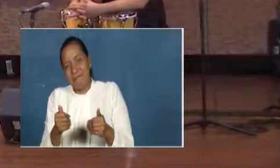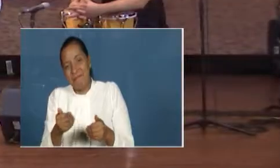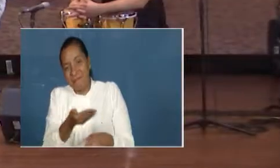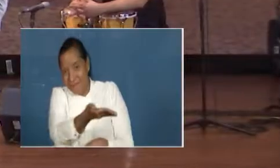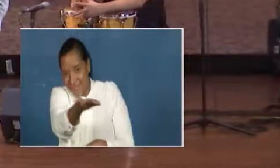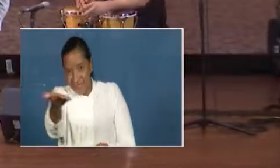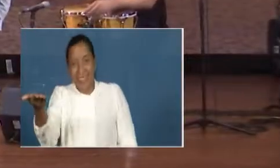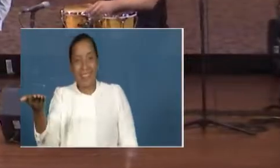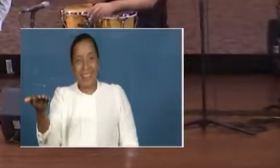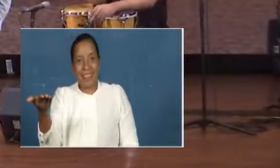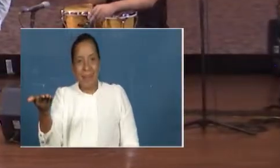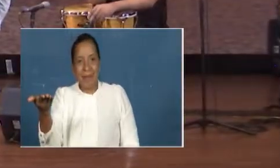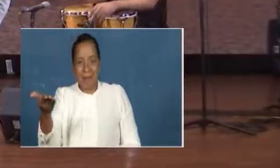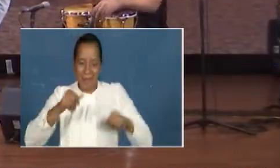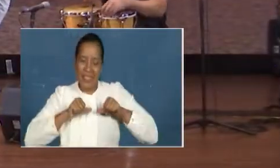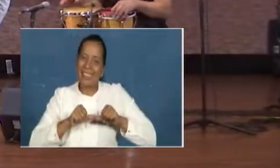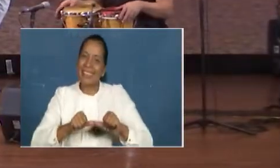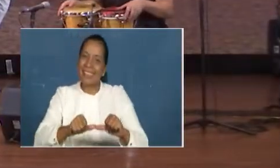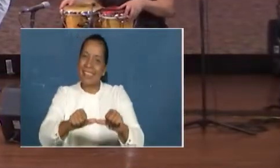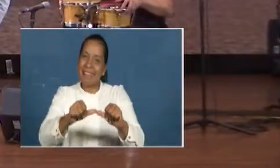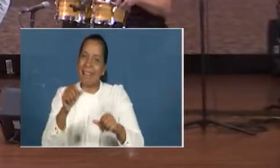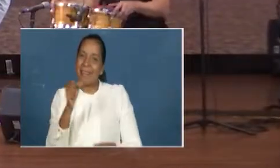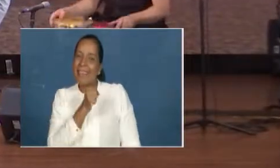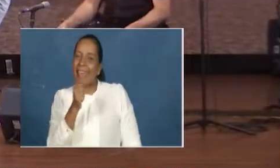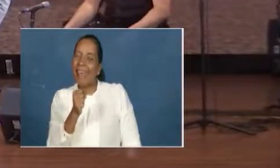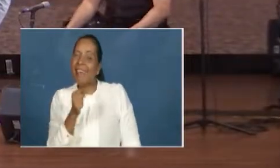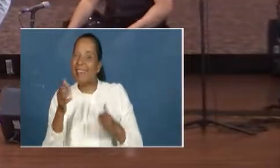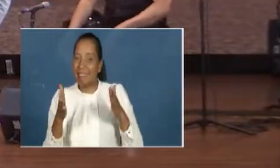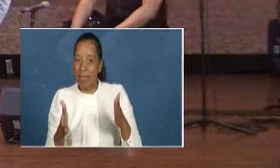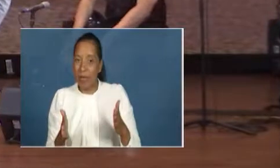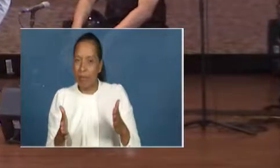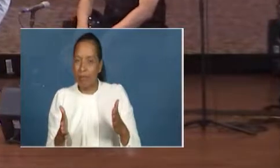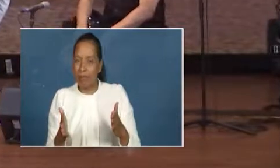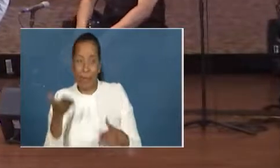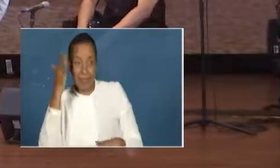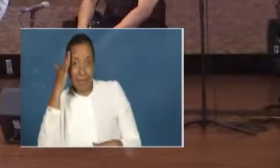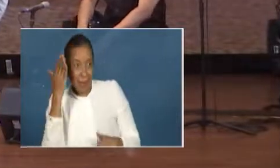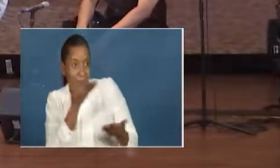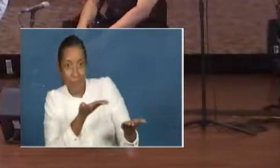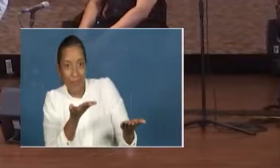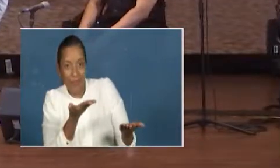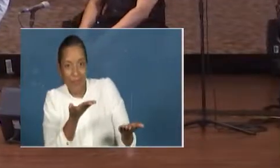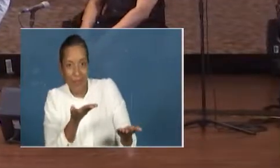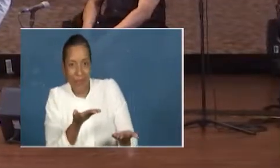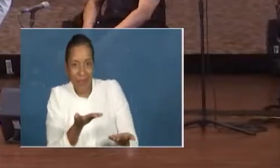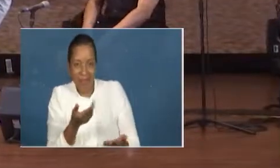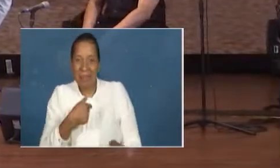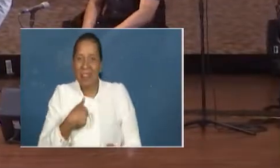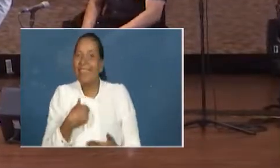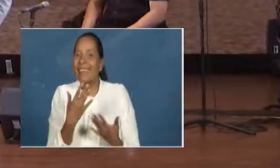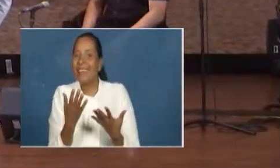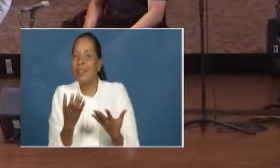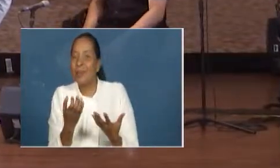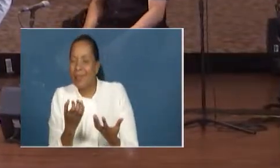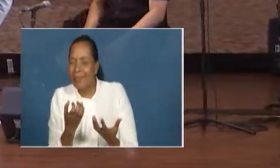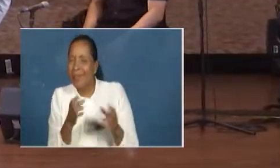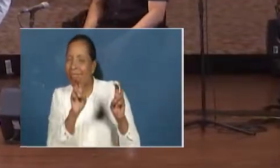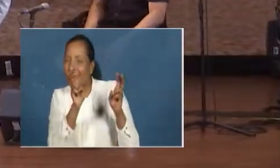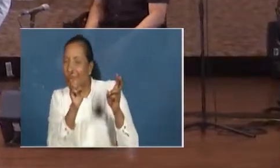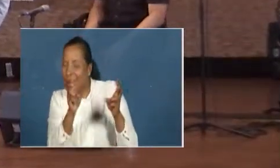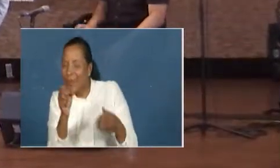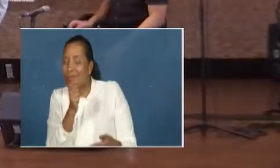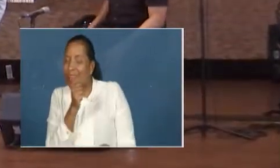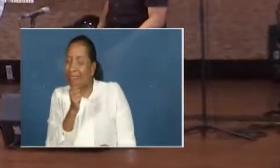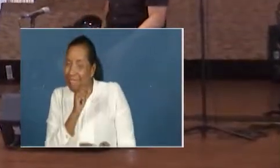caballeros, no lo prolongamos más. Voy a seguir bailando. Y después te espero ¿sabes allá. ¿Sabes una cosa? Dime. Yo quiero dedicarte un tema. ¡Ay,